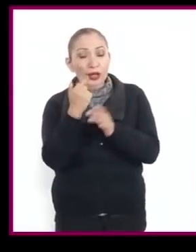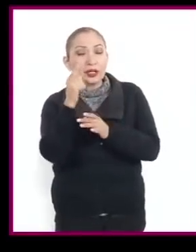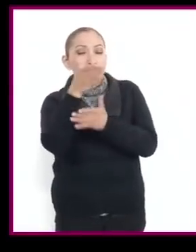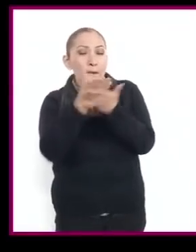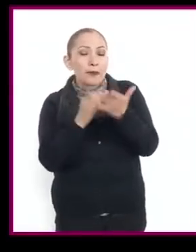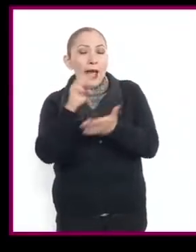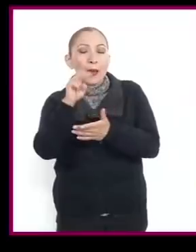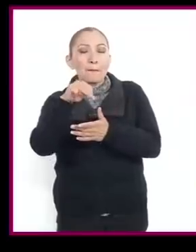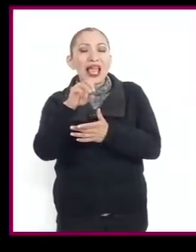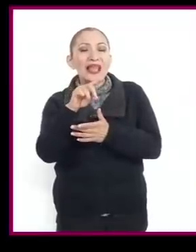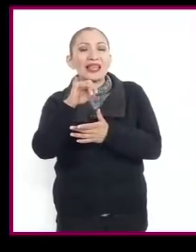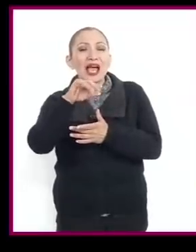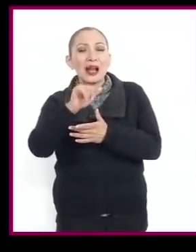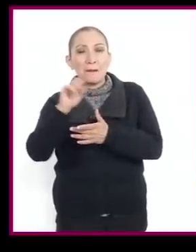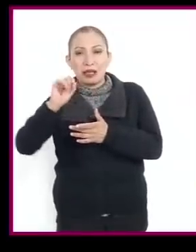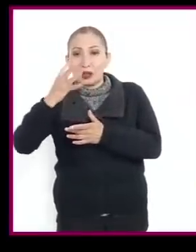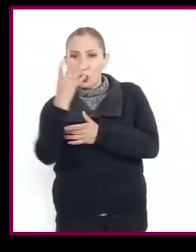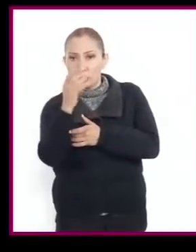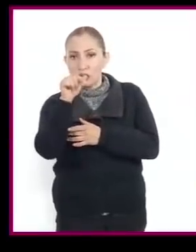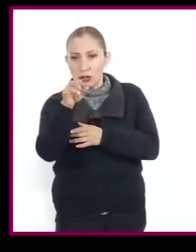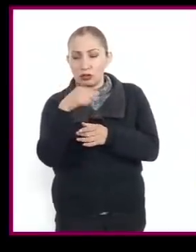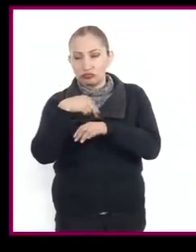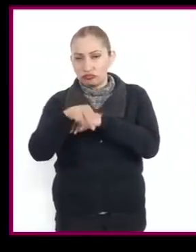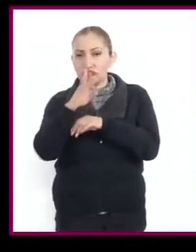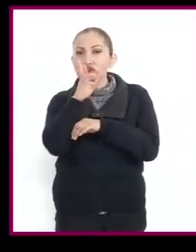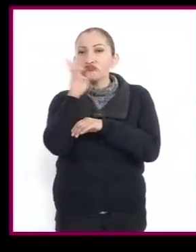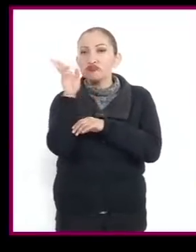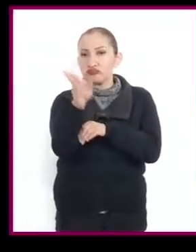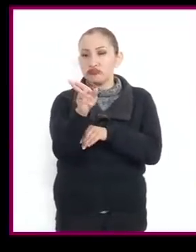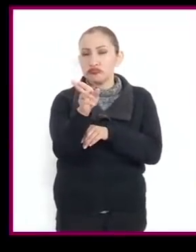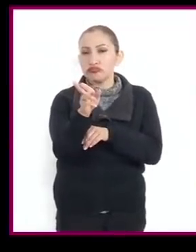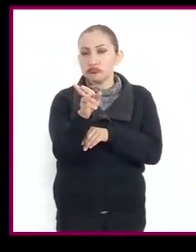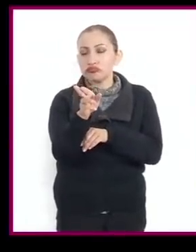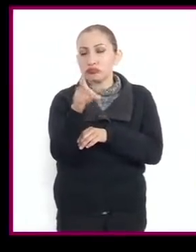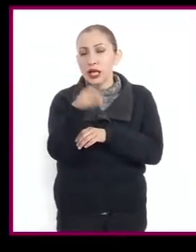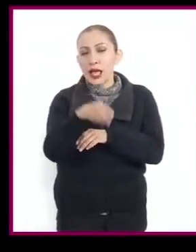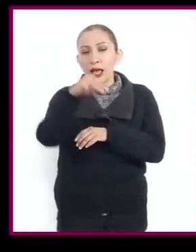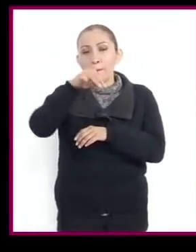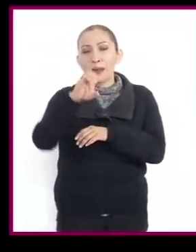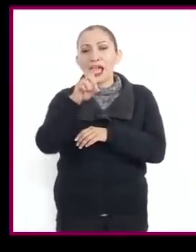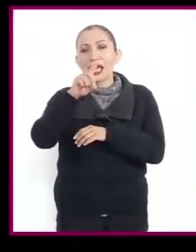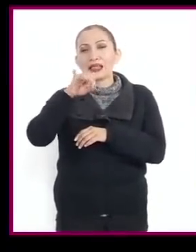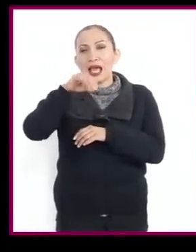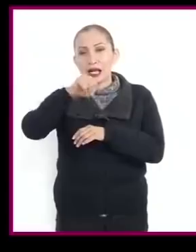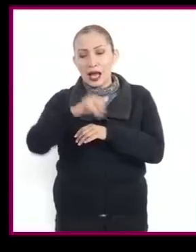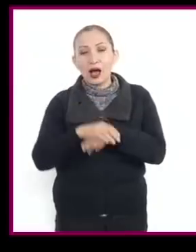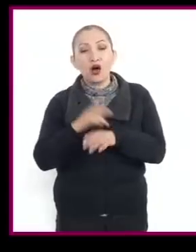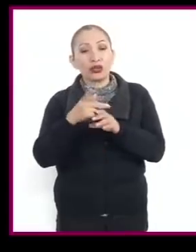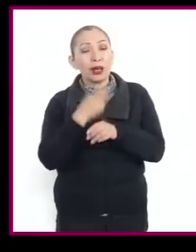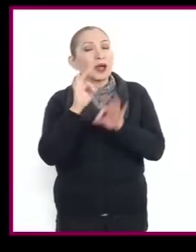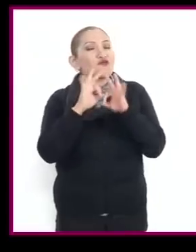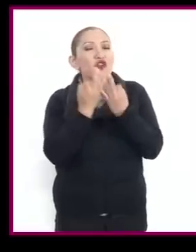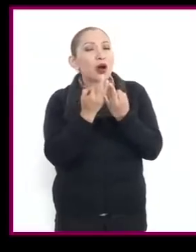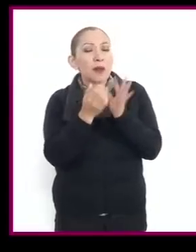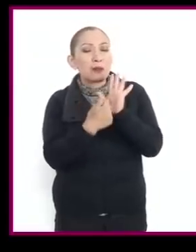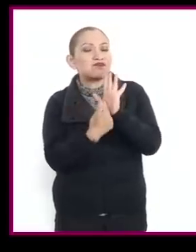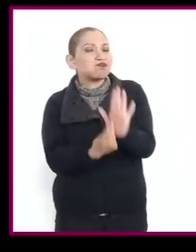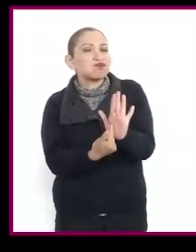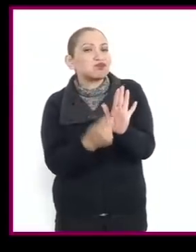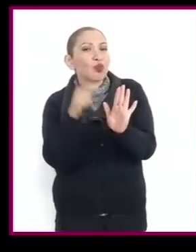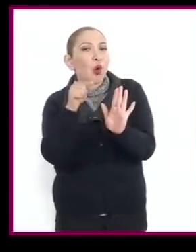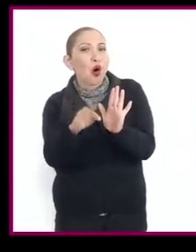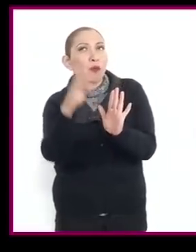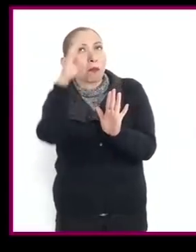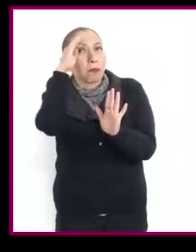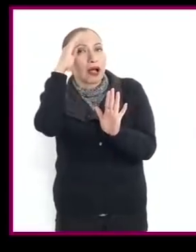mediana es 24. Así que este es el número que representa a la mediana. Otra vez es una manera de representar